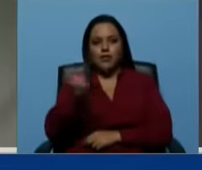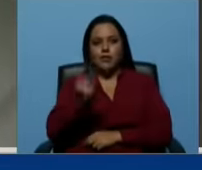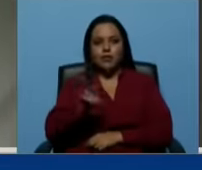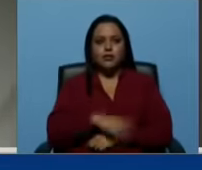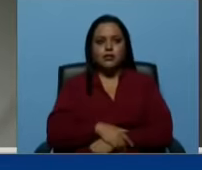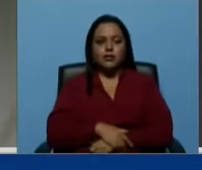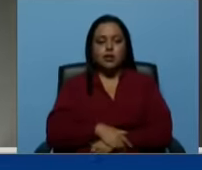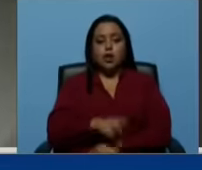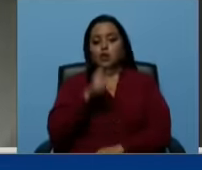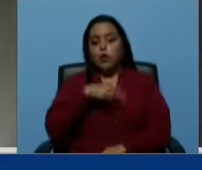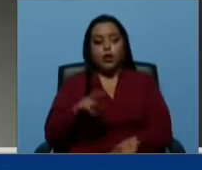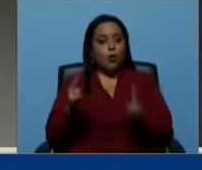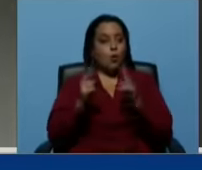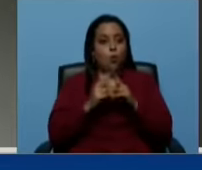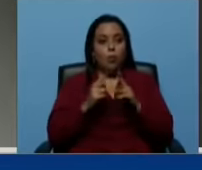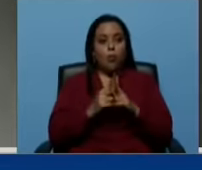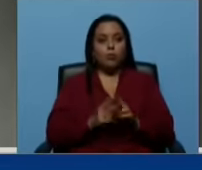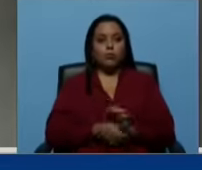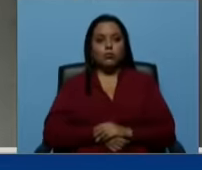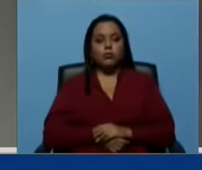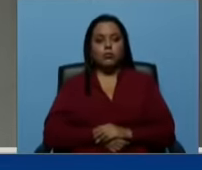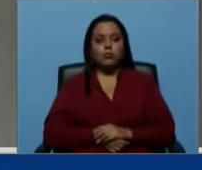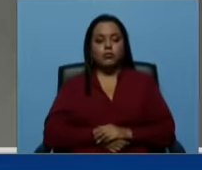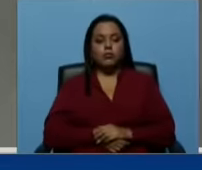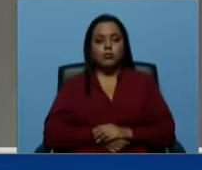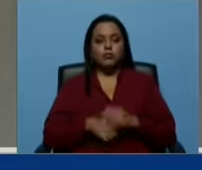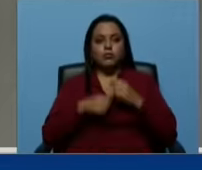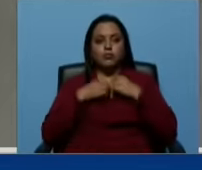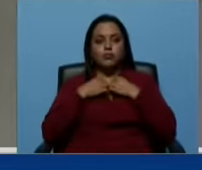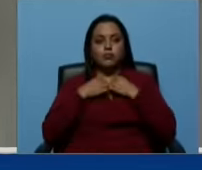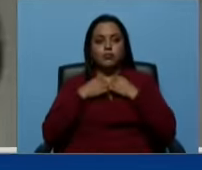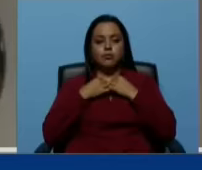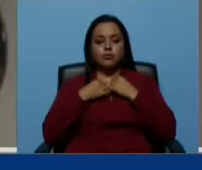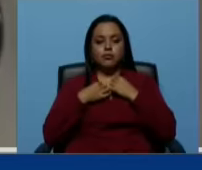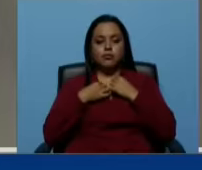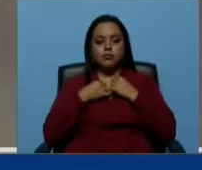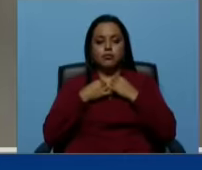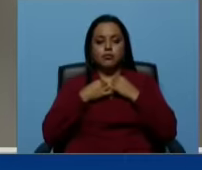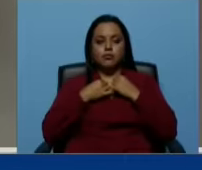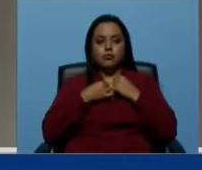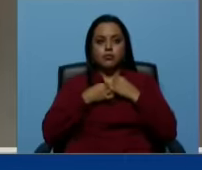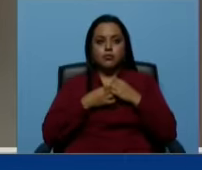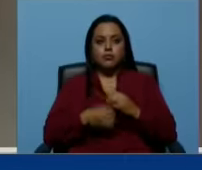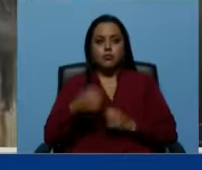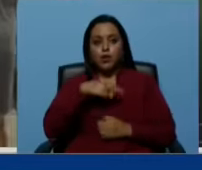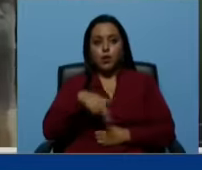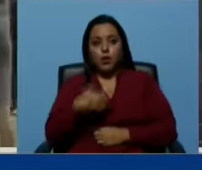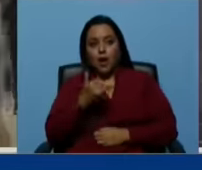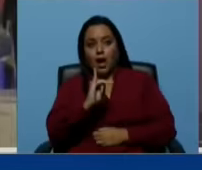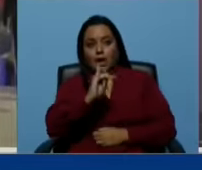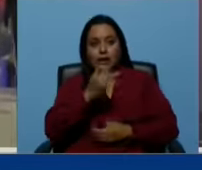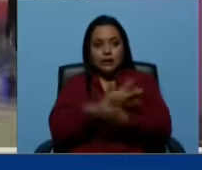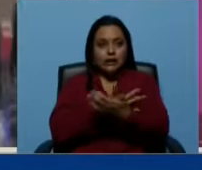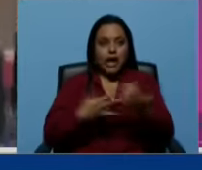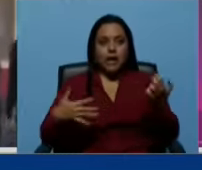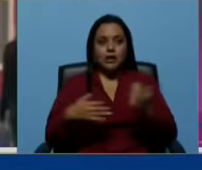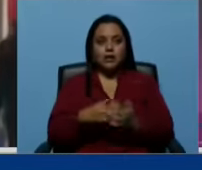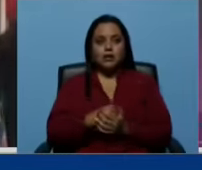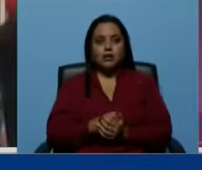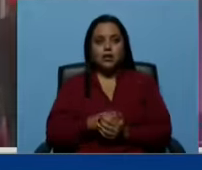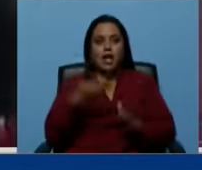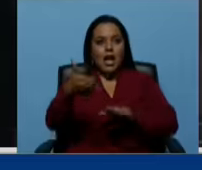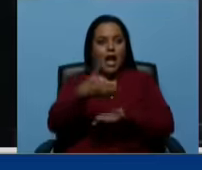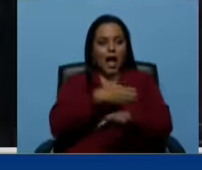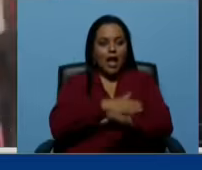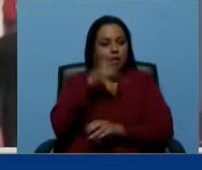No conocen los quienes. Lo que nos hierve la sangre. Y antes del